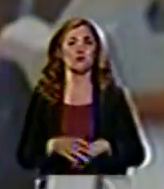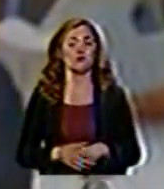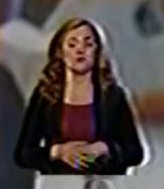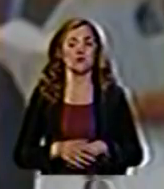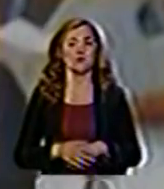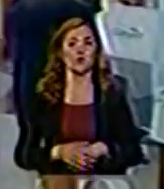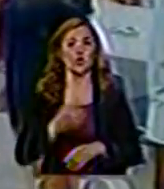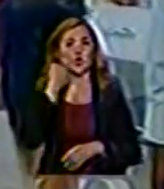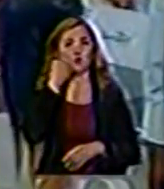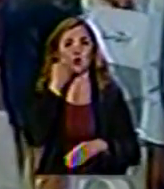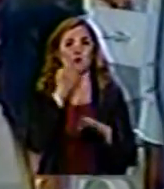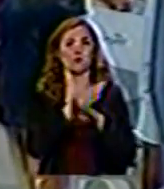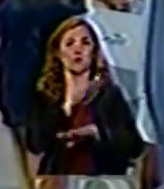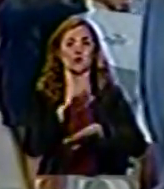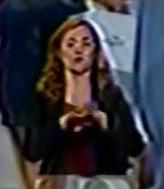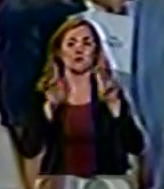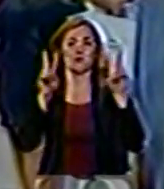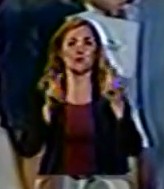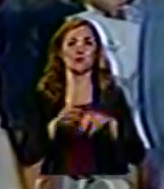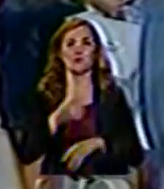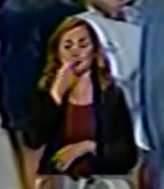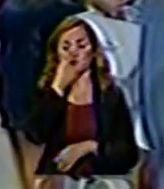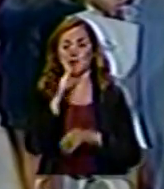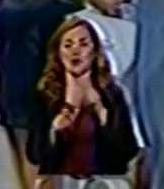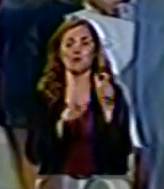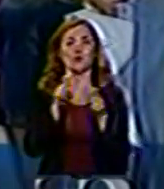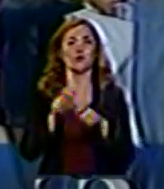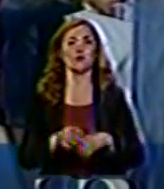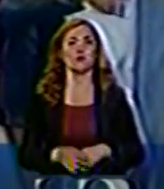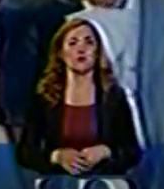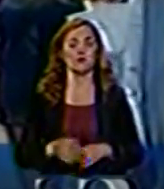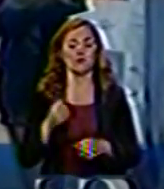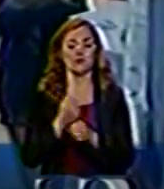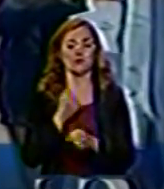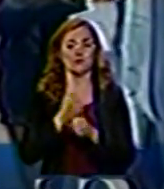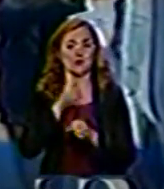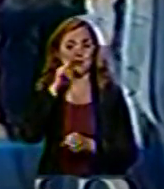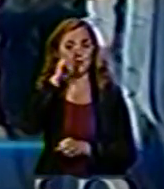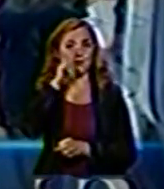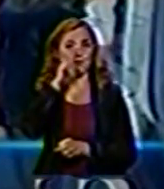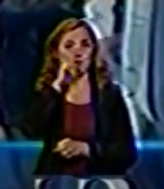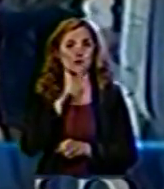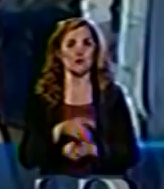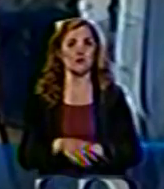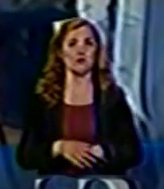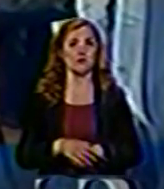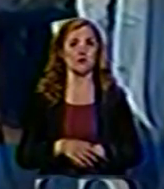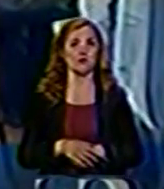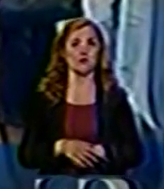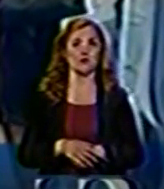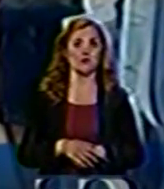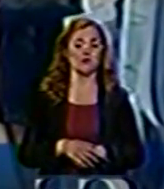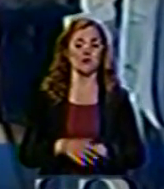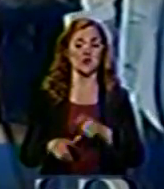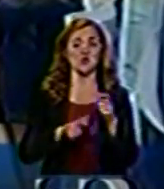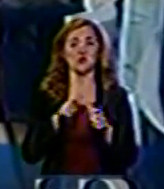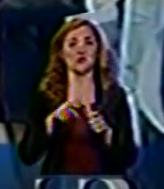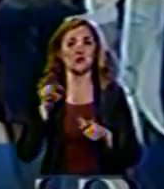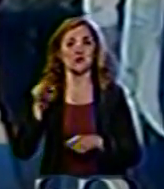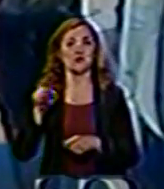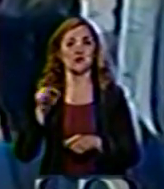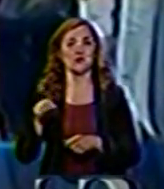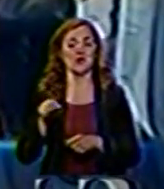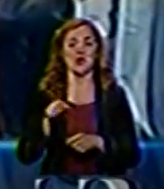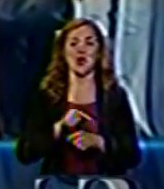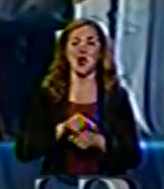resulta incómodo. Esos son los temas que le interesan a la gente. Más trabajo, más empleo, no las calumnias de algún trasnochado que